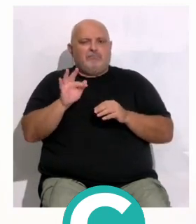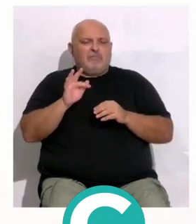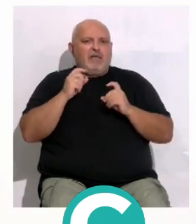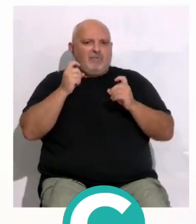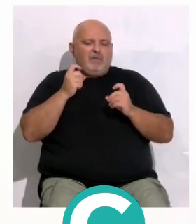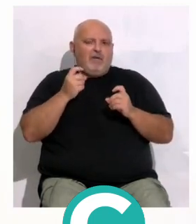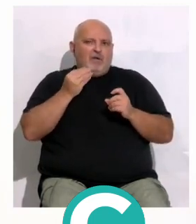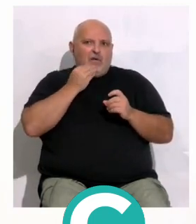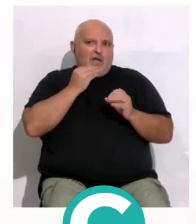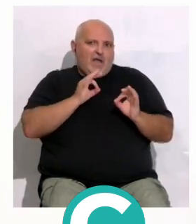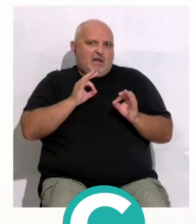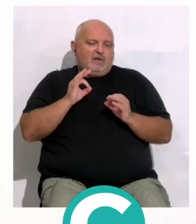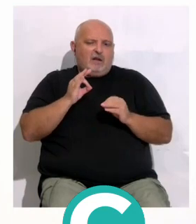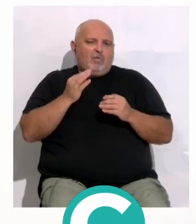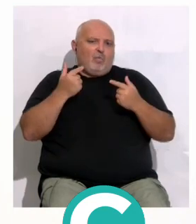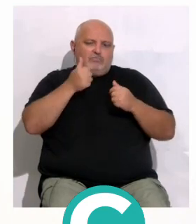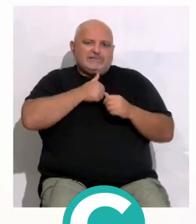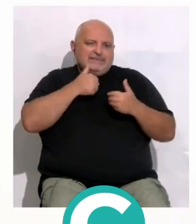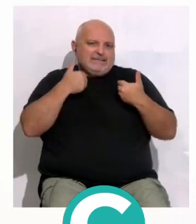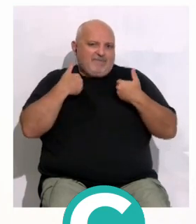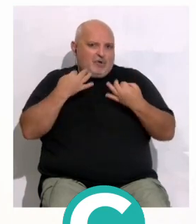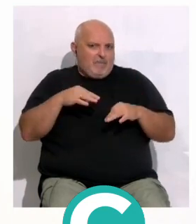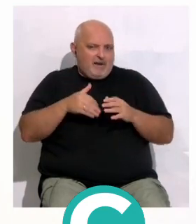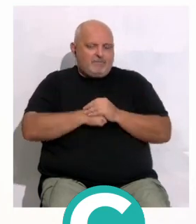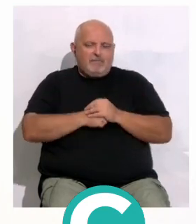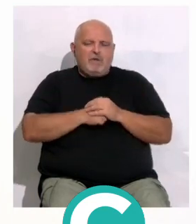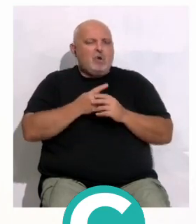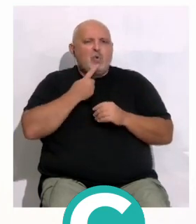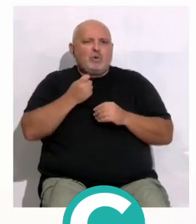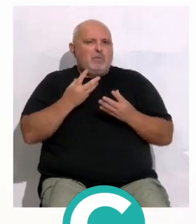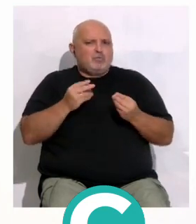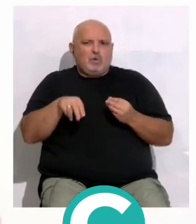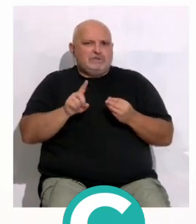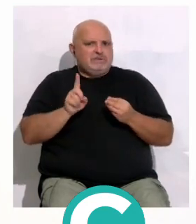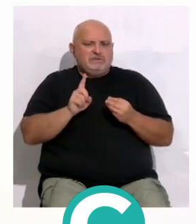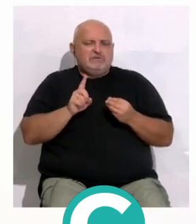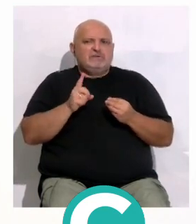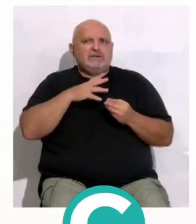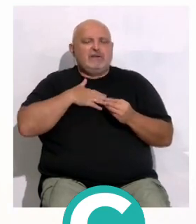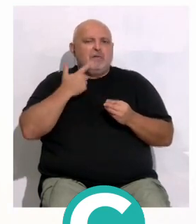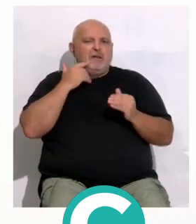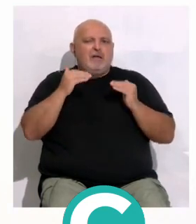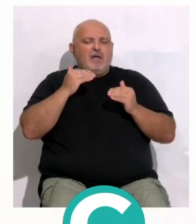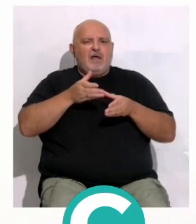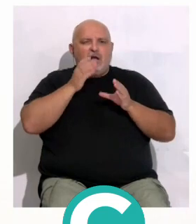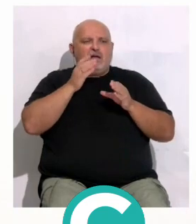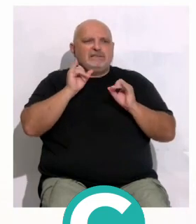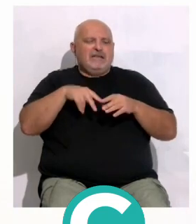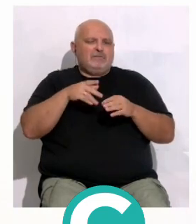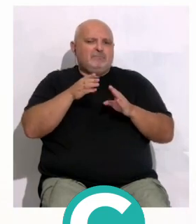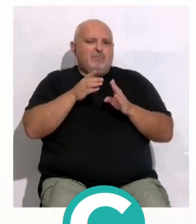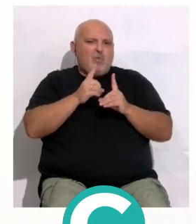hacer ese esfuerzo, obviamente todo requiere un sacrificio, pero no cuesta tanto no sé, a lo mejor ahora quieres hacer periodos de ayuno muy largos